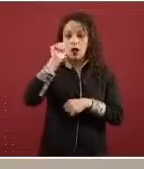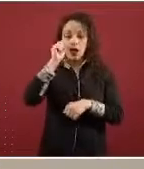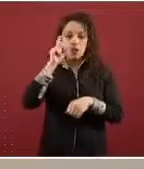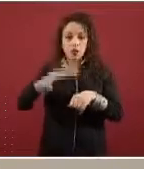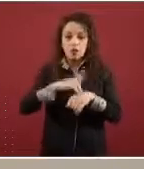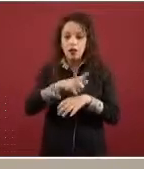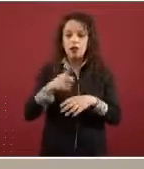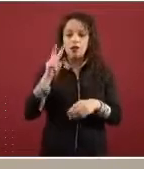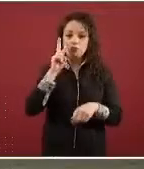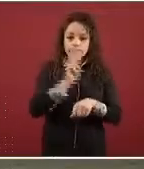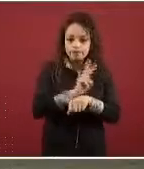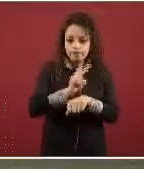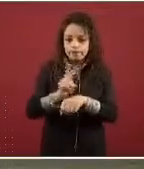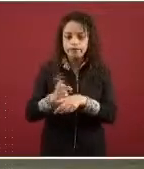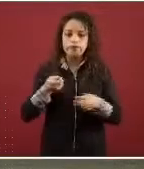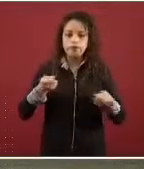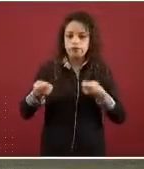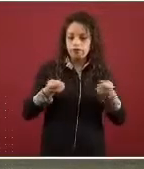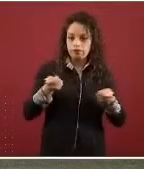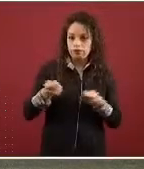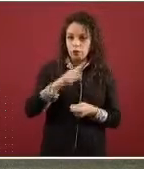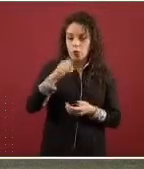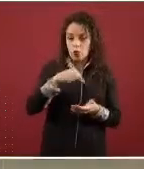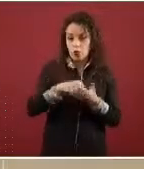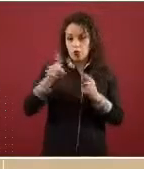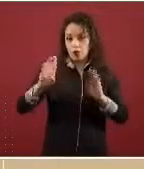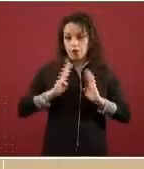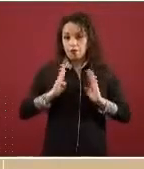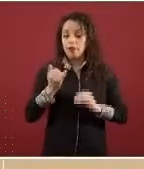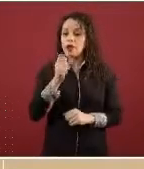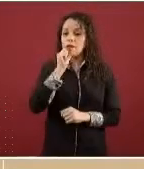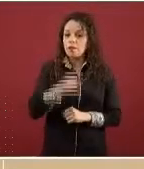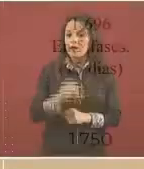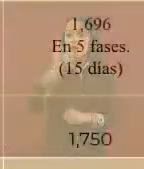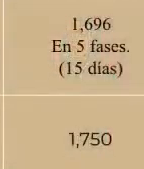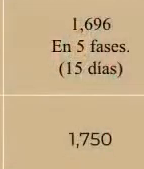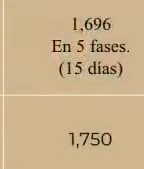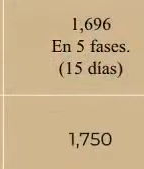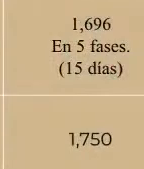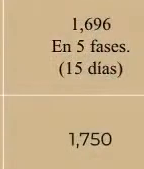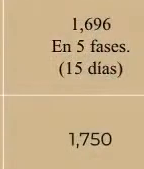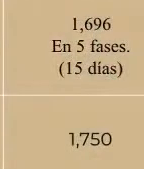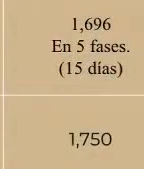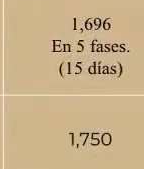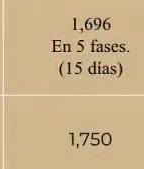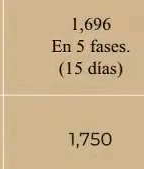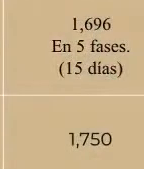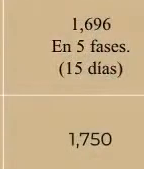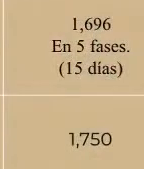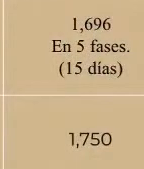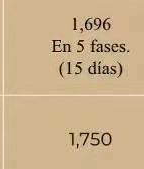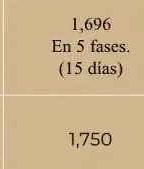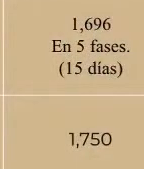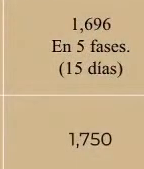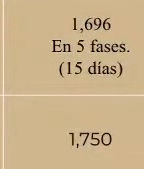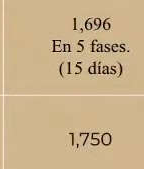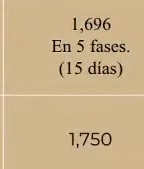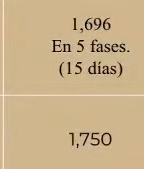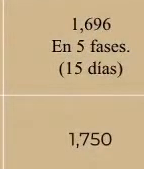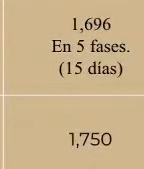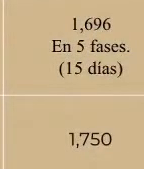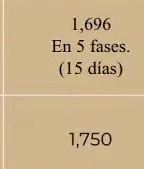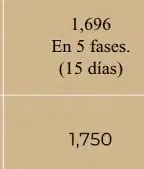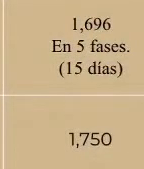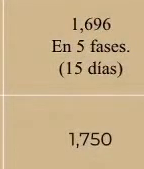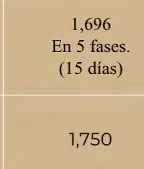las instalaciones militares como las del INSABI. Tenemos 13 hospitales de zona y 31 unidades operativas,